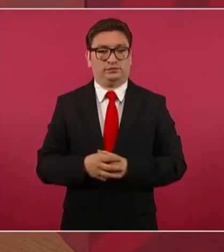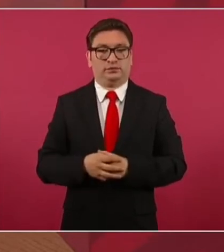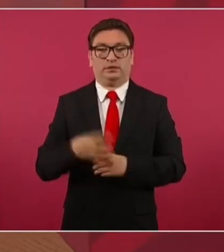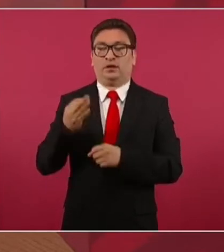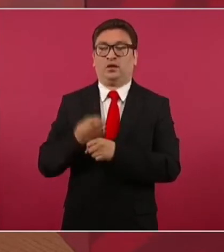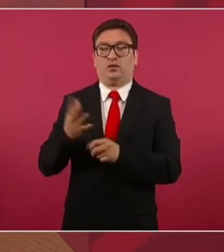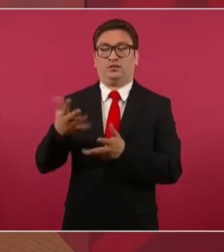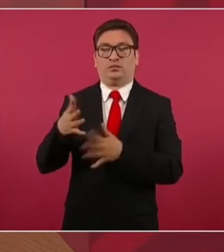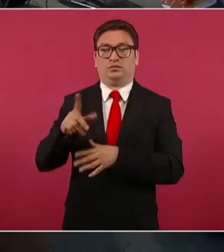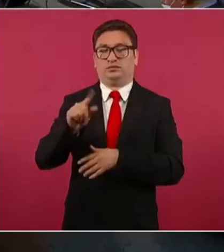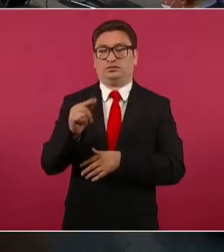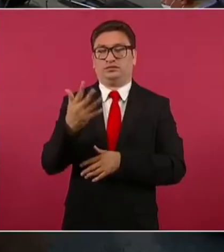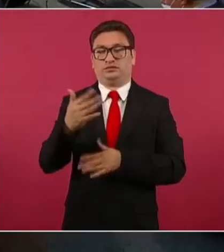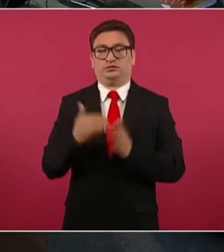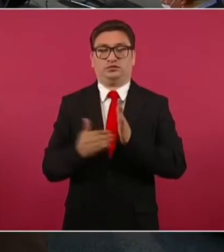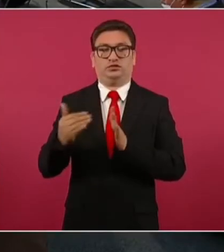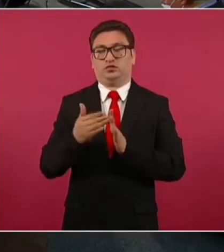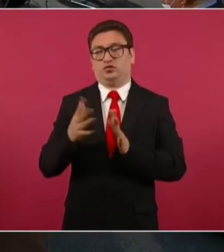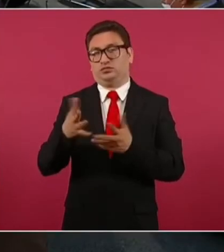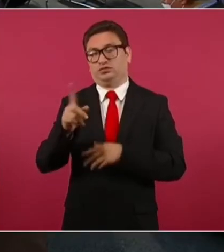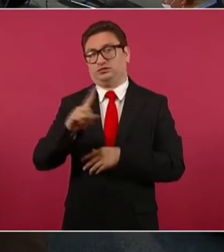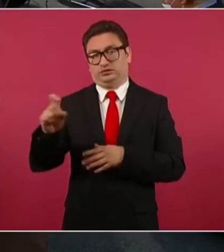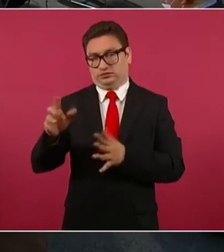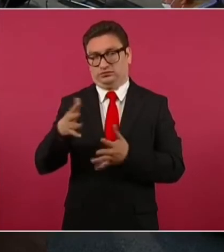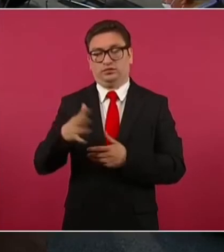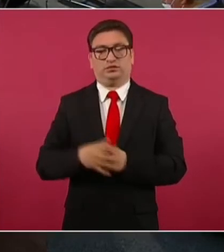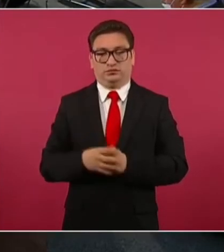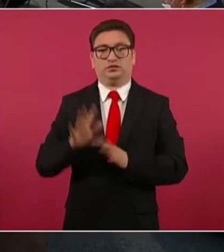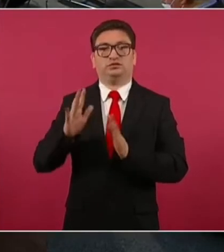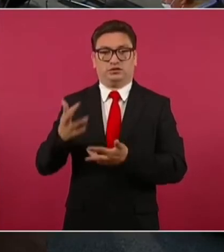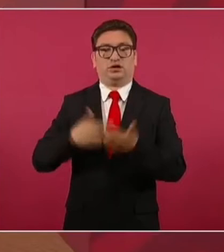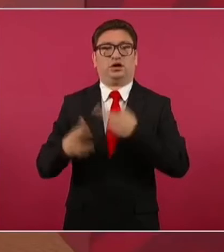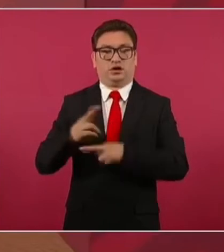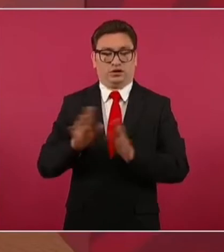lleva como 75 millones o 100, no tengo la información, ya devueltos,